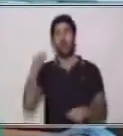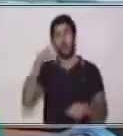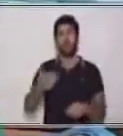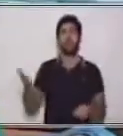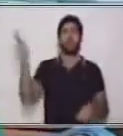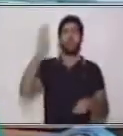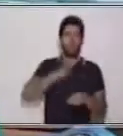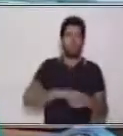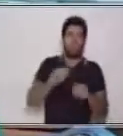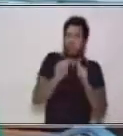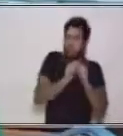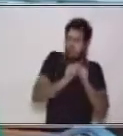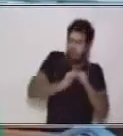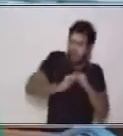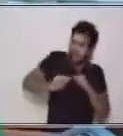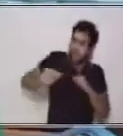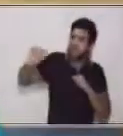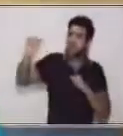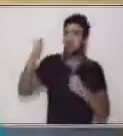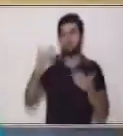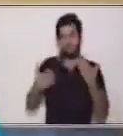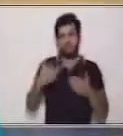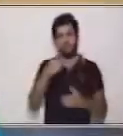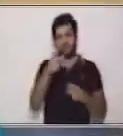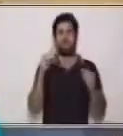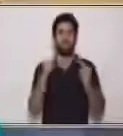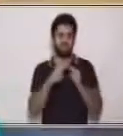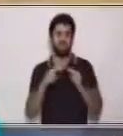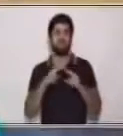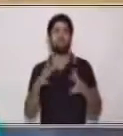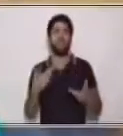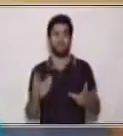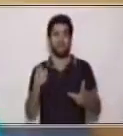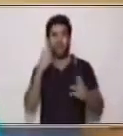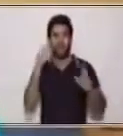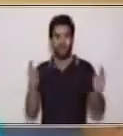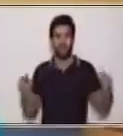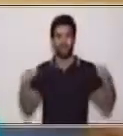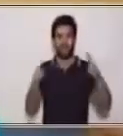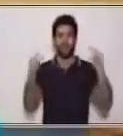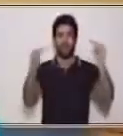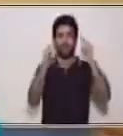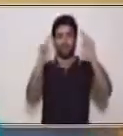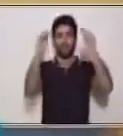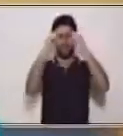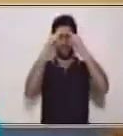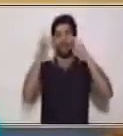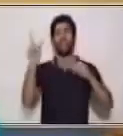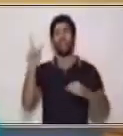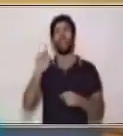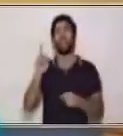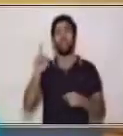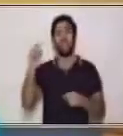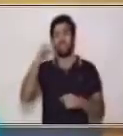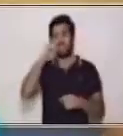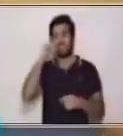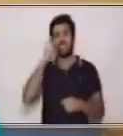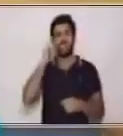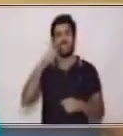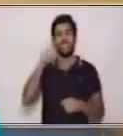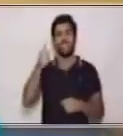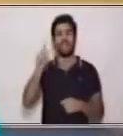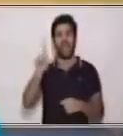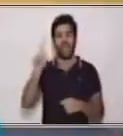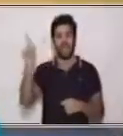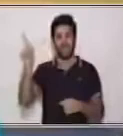lejano, pero posiblemente más conocido. Son las ruinas de Tikal. ¿En dónde quedan? Pregúntale